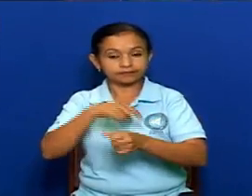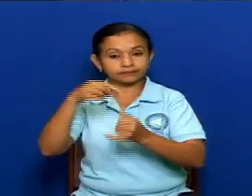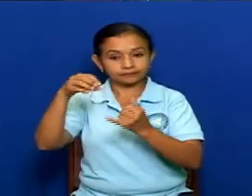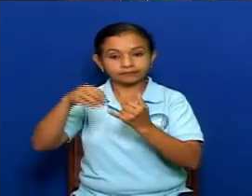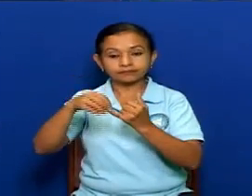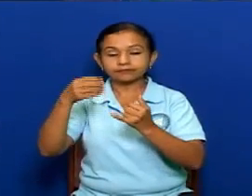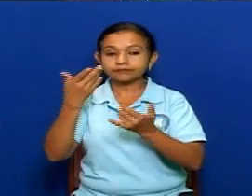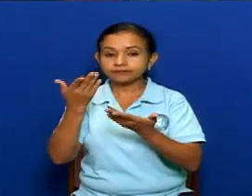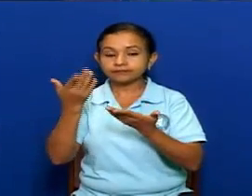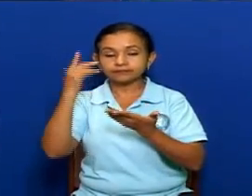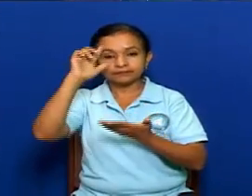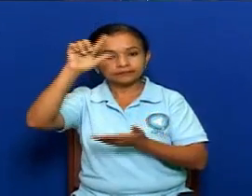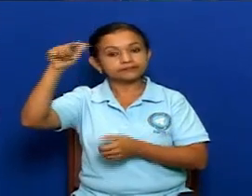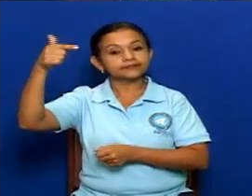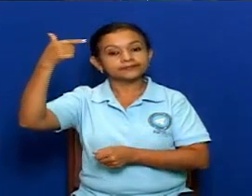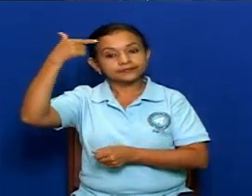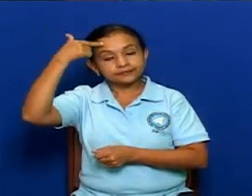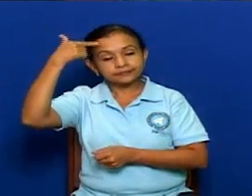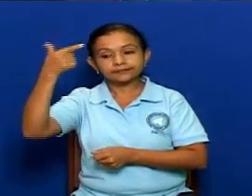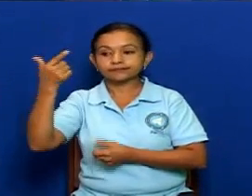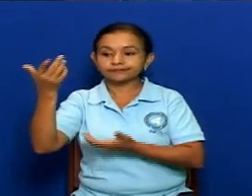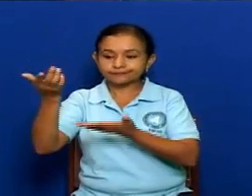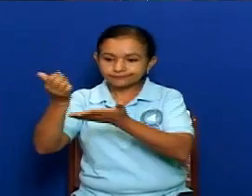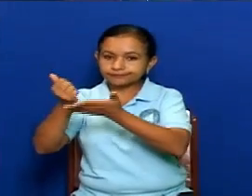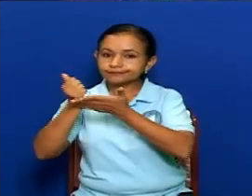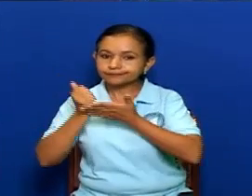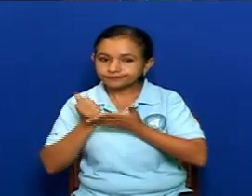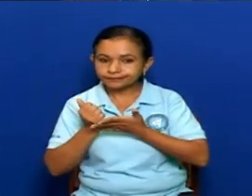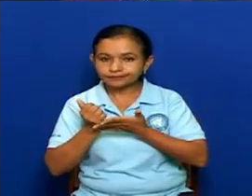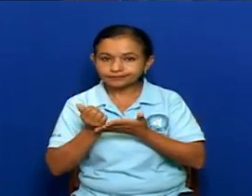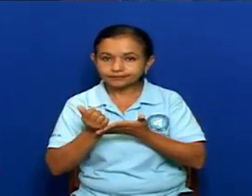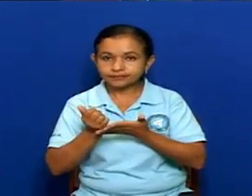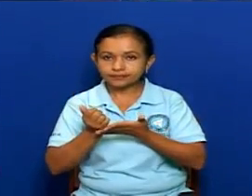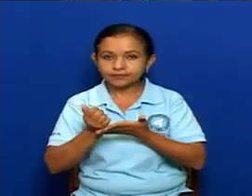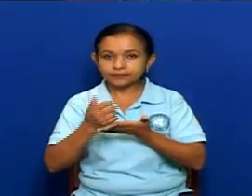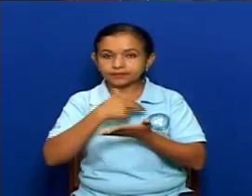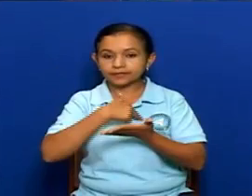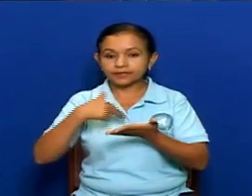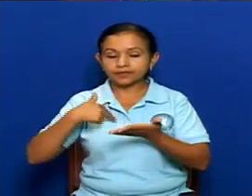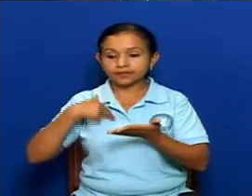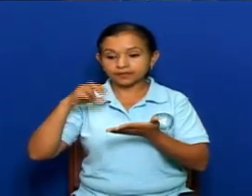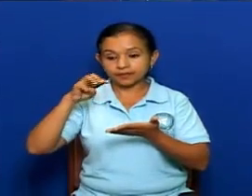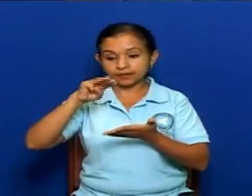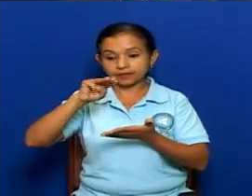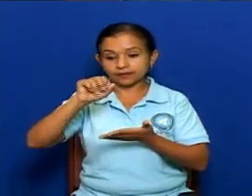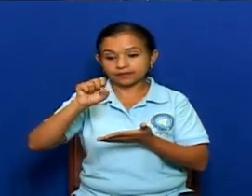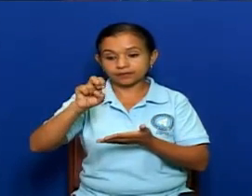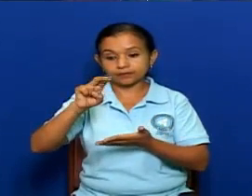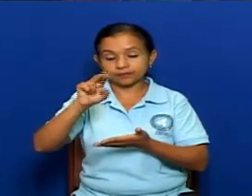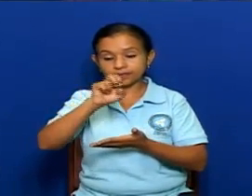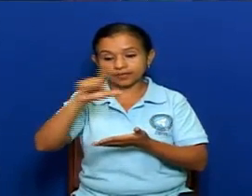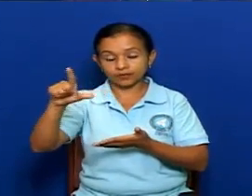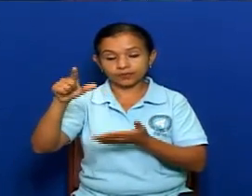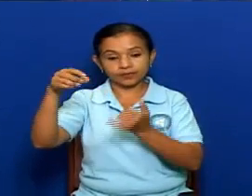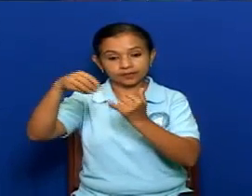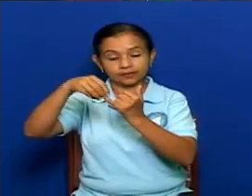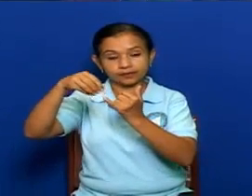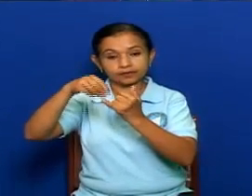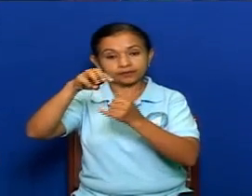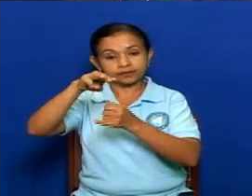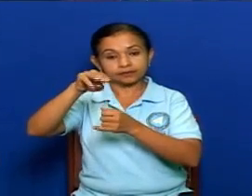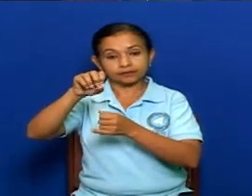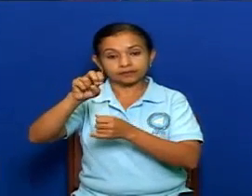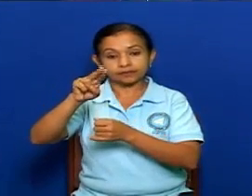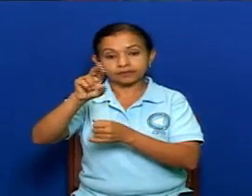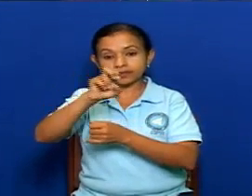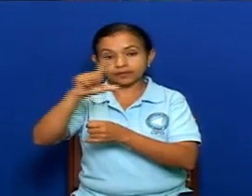la oportunidad que nos está dando el gobierno central, con el Manuel Olivares, que están aperturando carreras técnicas, que más